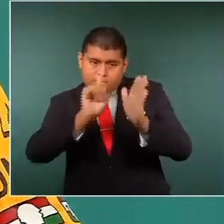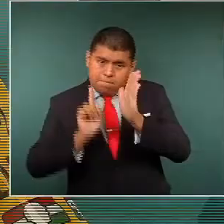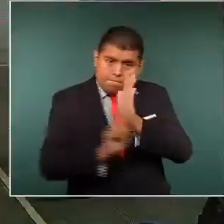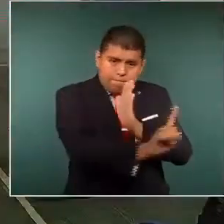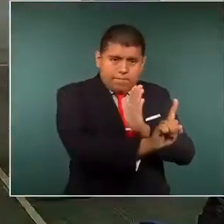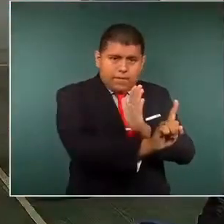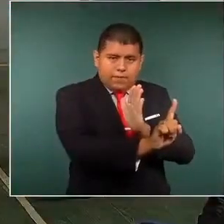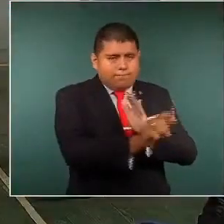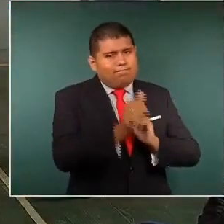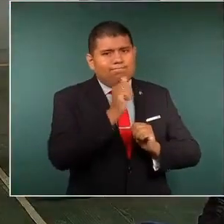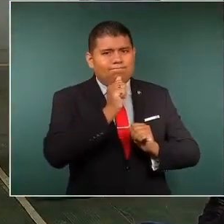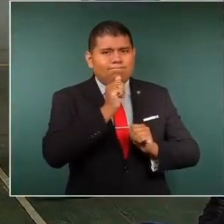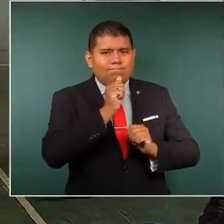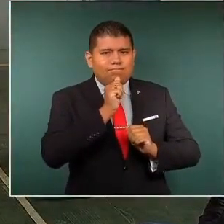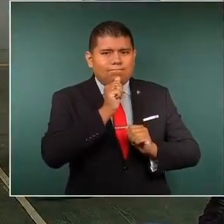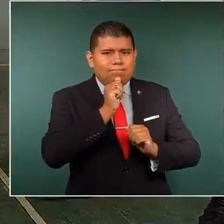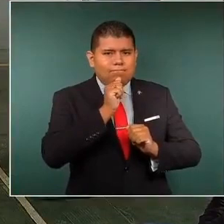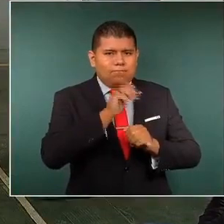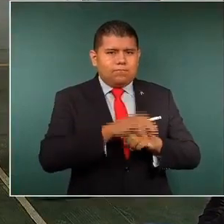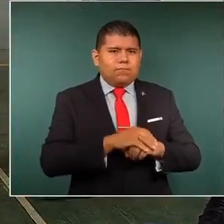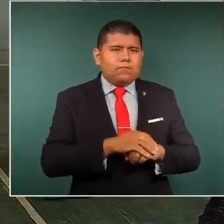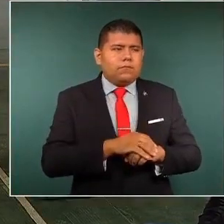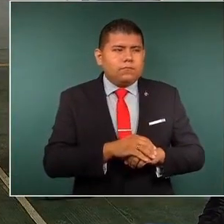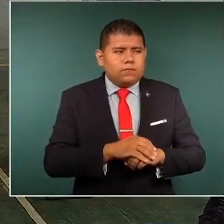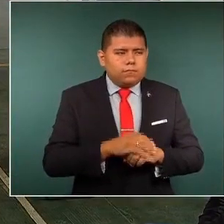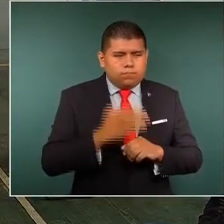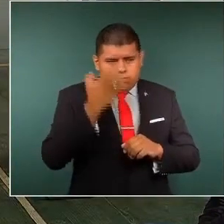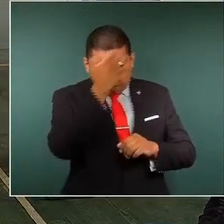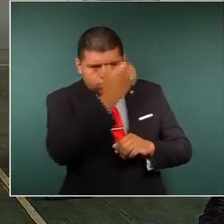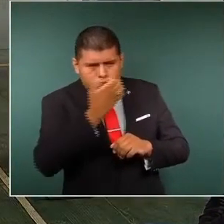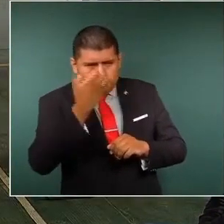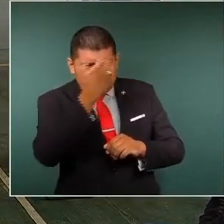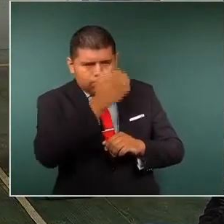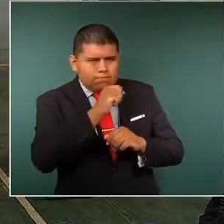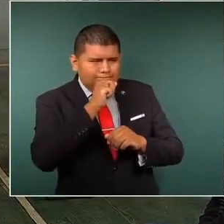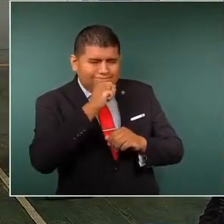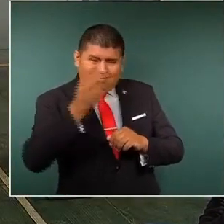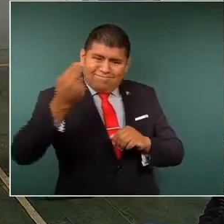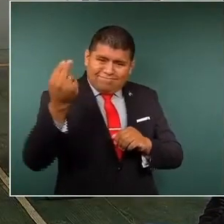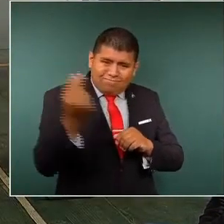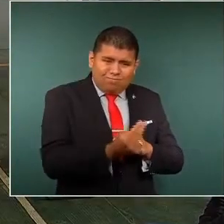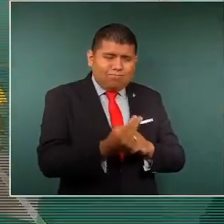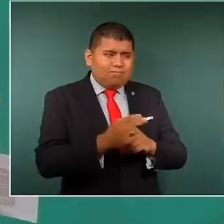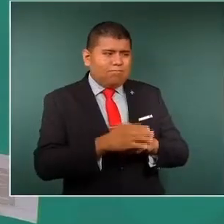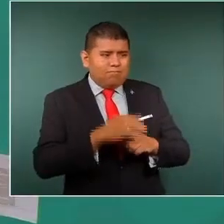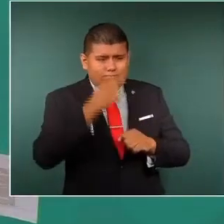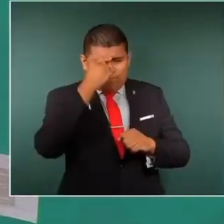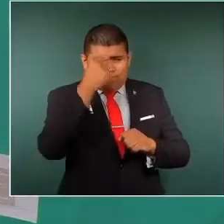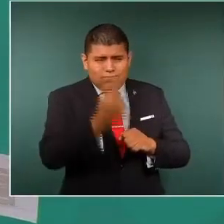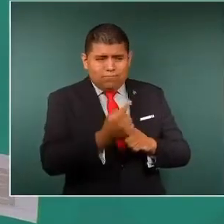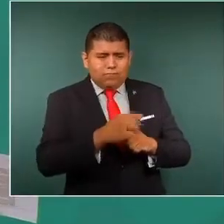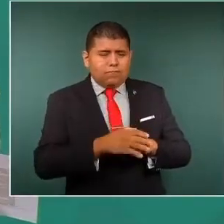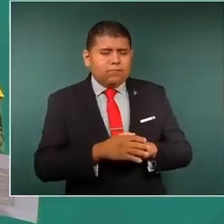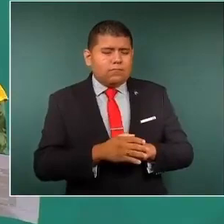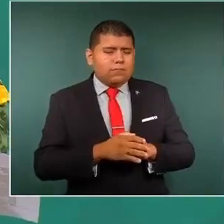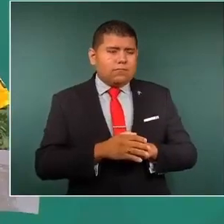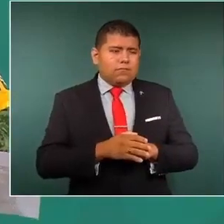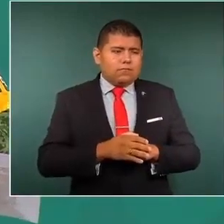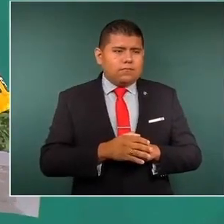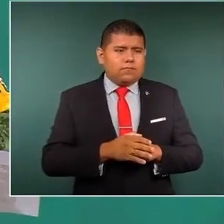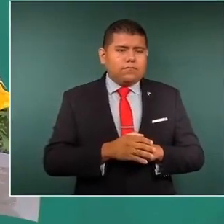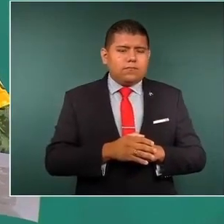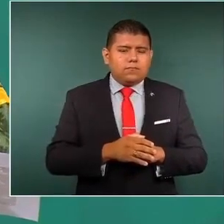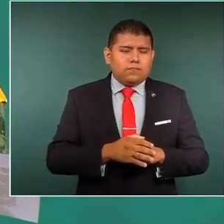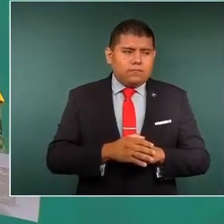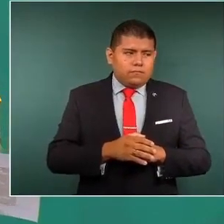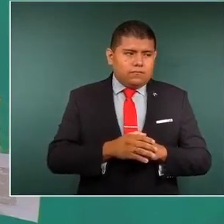Entonces, inteligencia militar, personal militar que estaba dentro de la operación, tiene la necesidad para poder